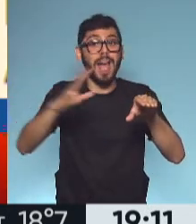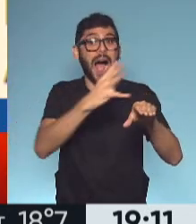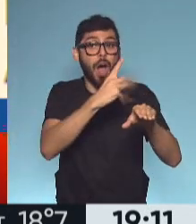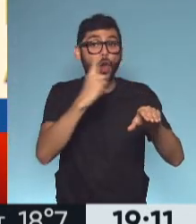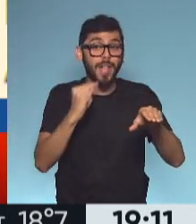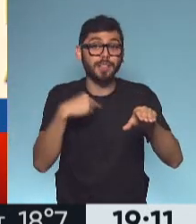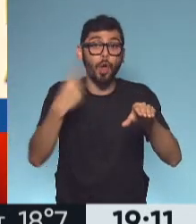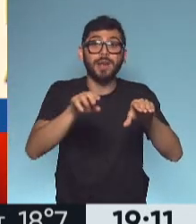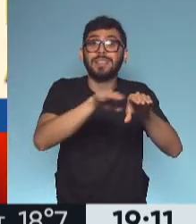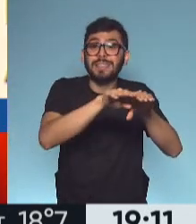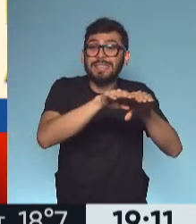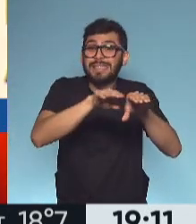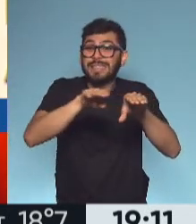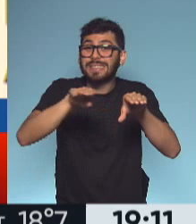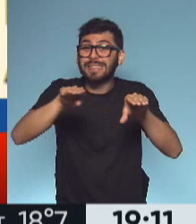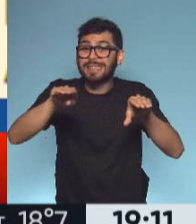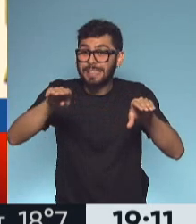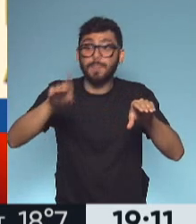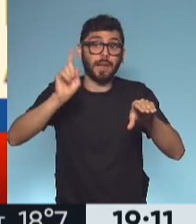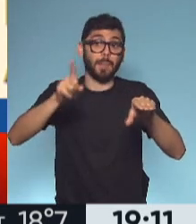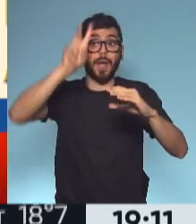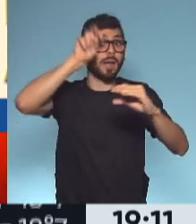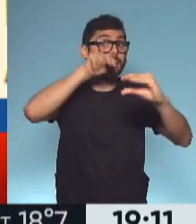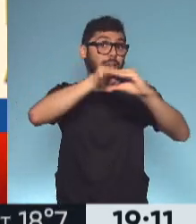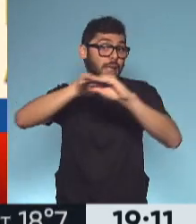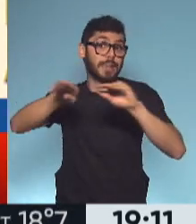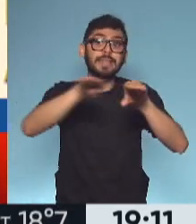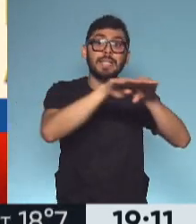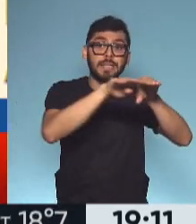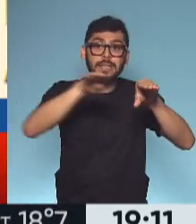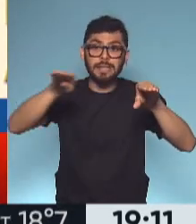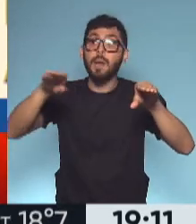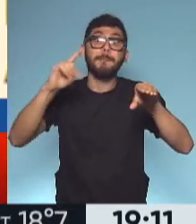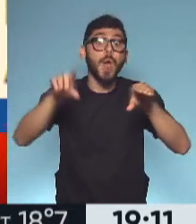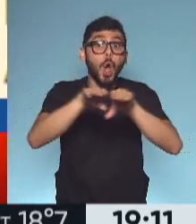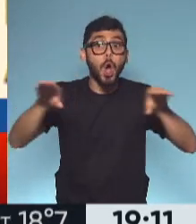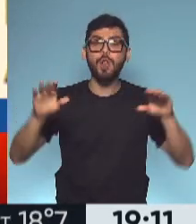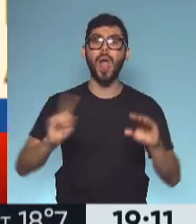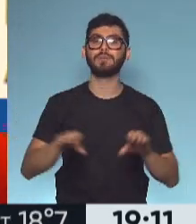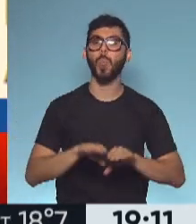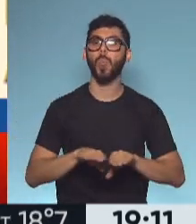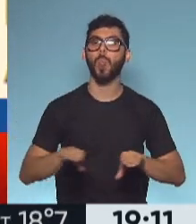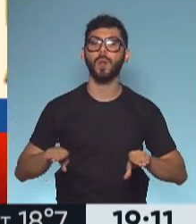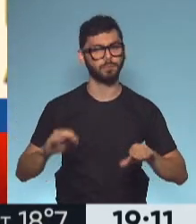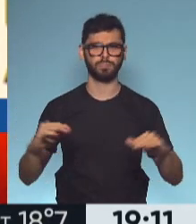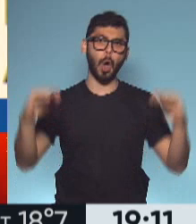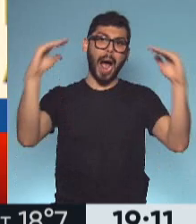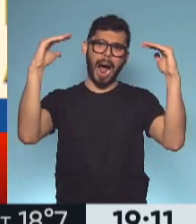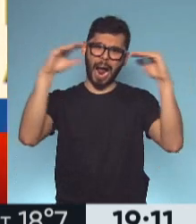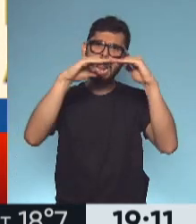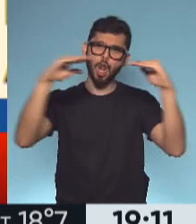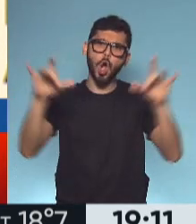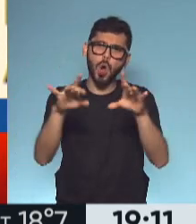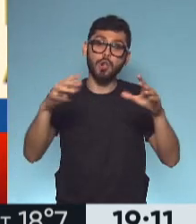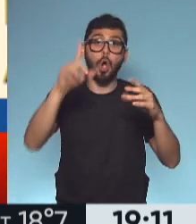a cierta estabilidad en el número de camas de terapia intensiva, una estabilidad muy alta, con todas las camas de terapia intensiva